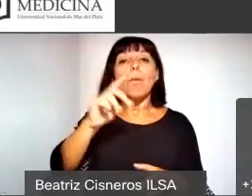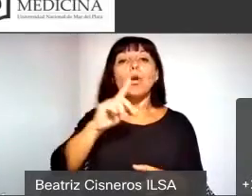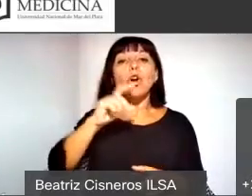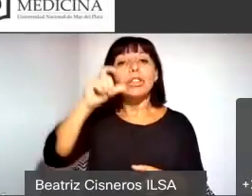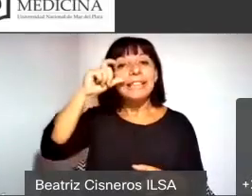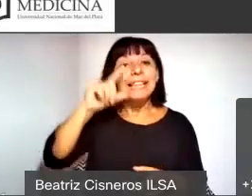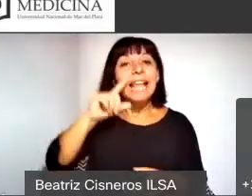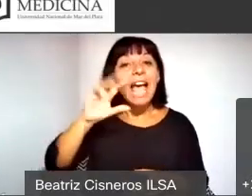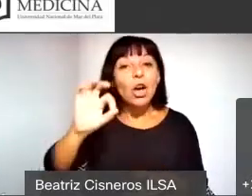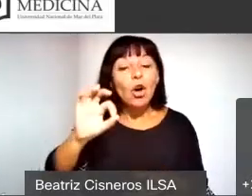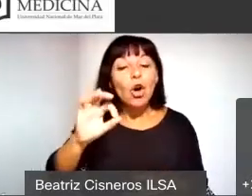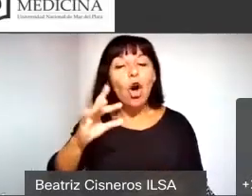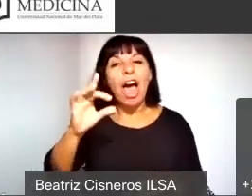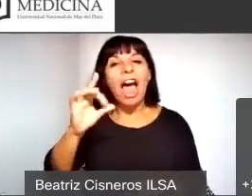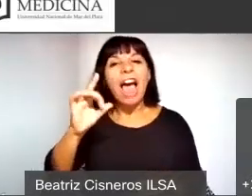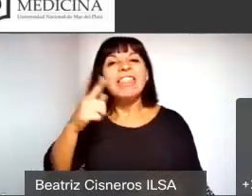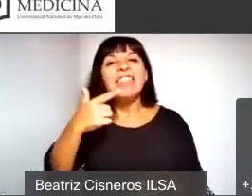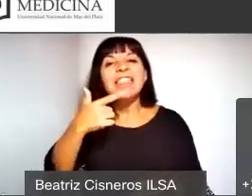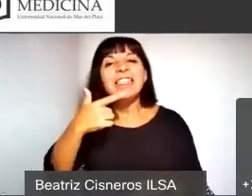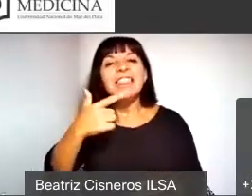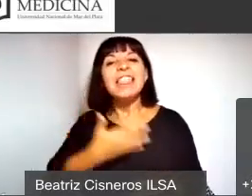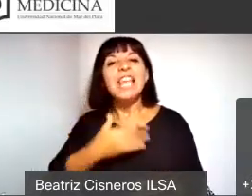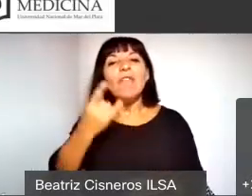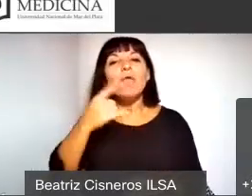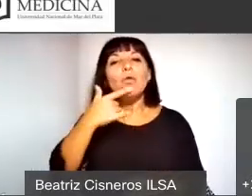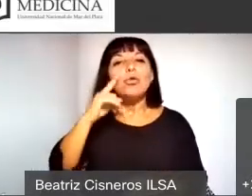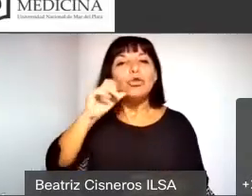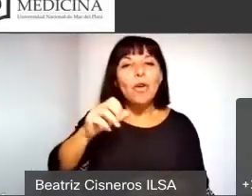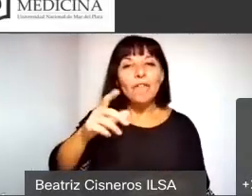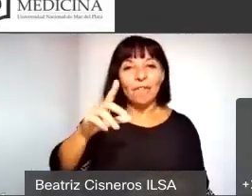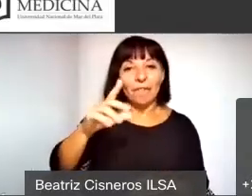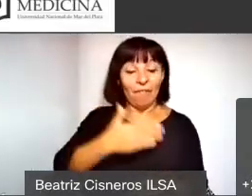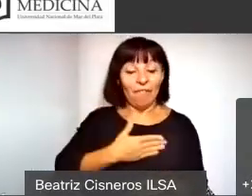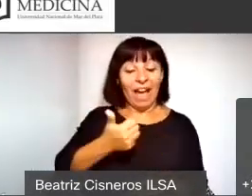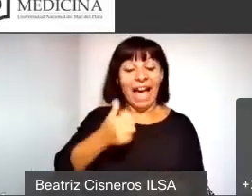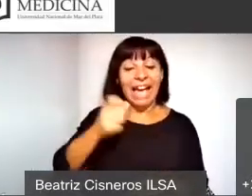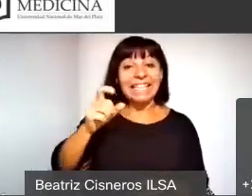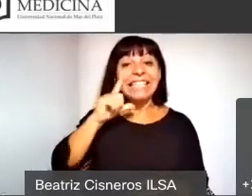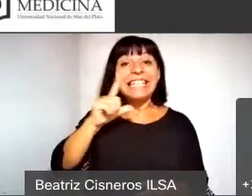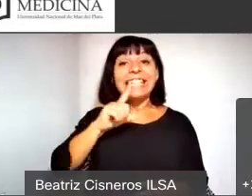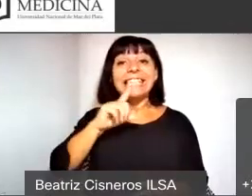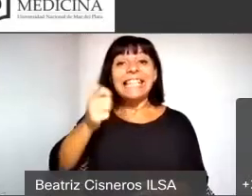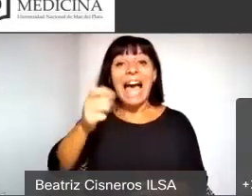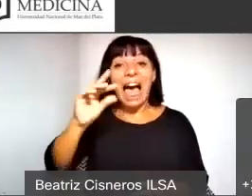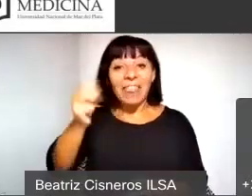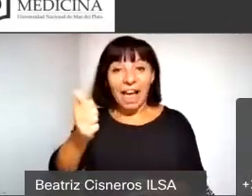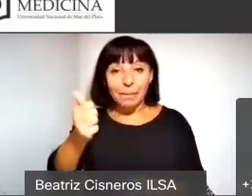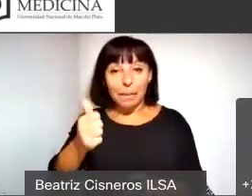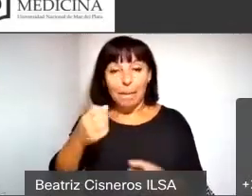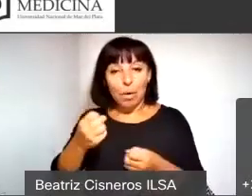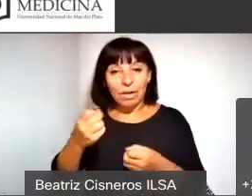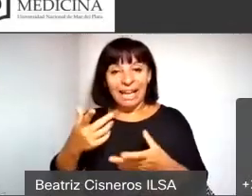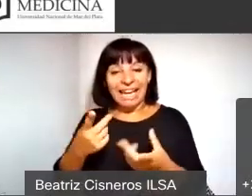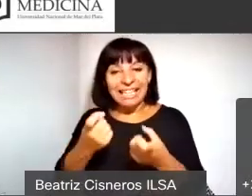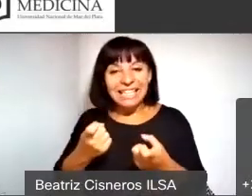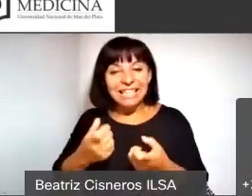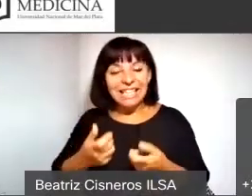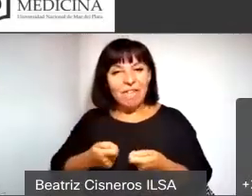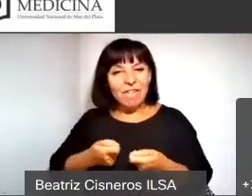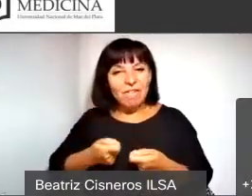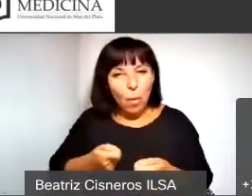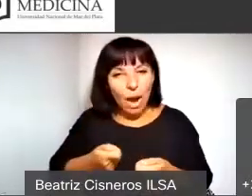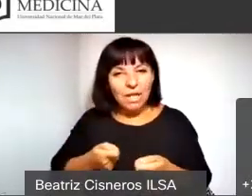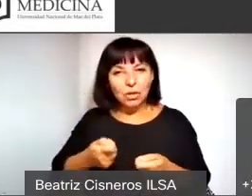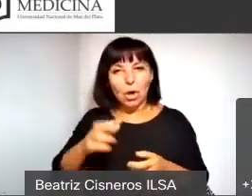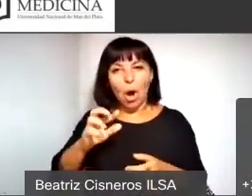una estructura. La sustancia no se abre paso por sí sola a través de la membrana, ¿sí? Implica una de las